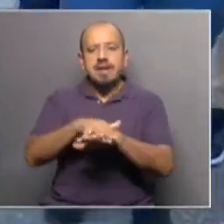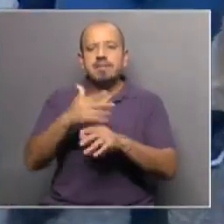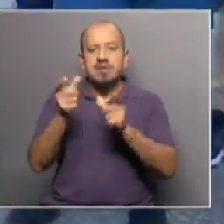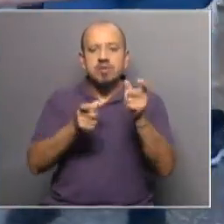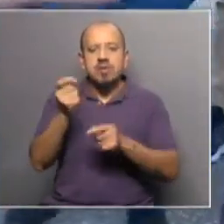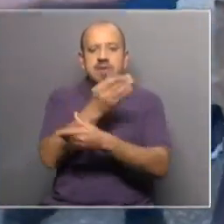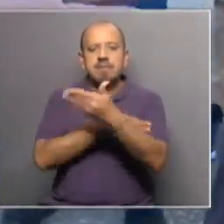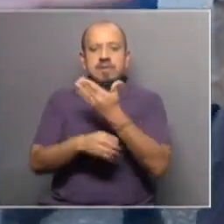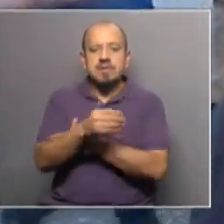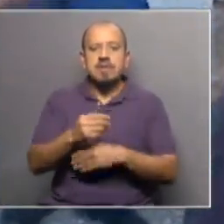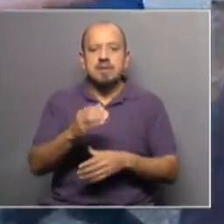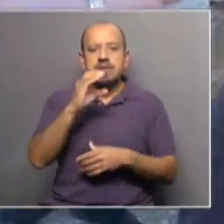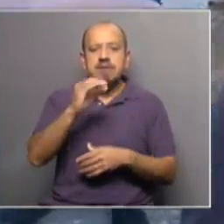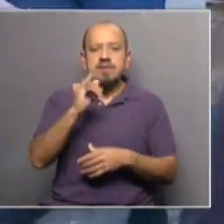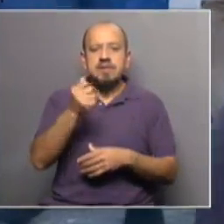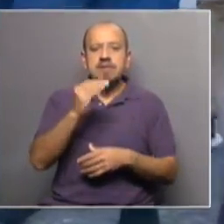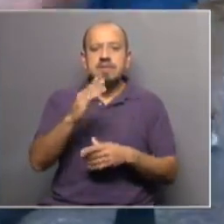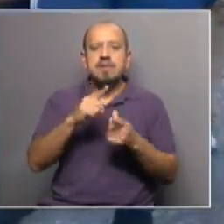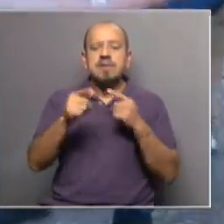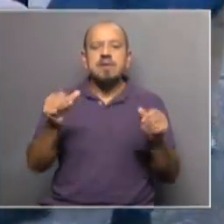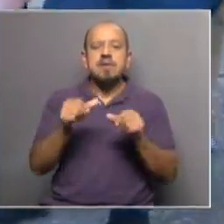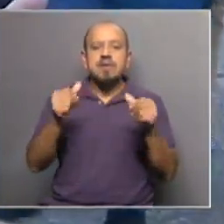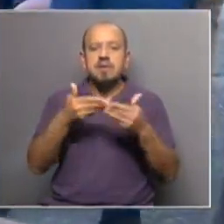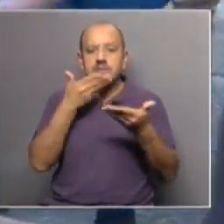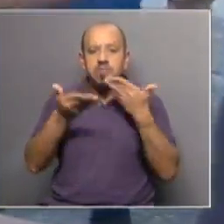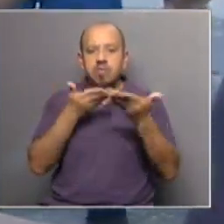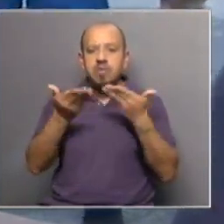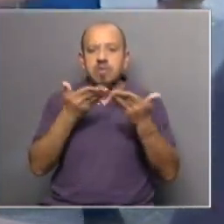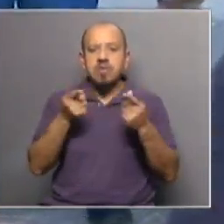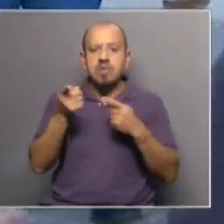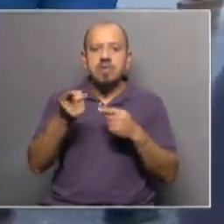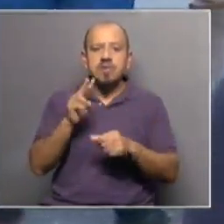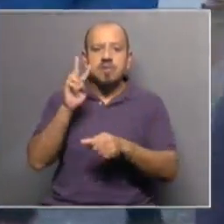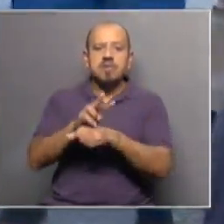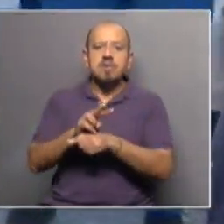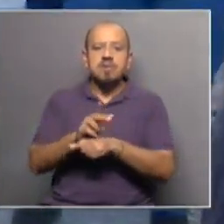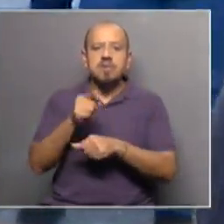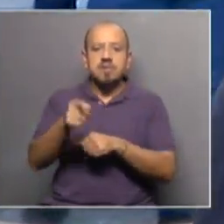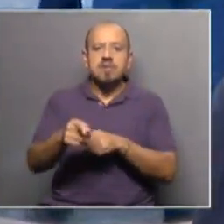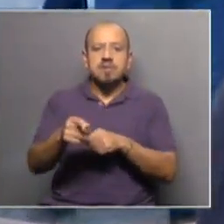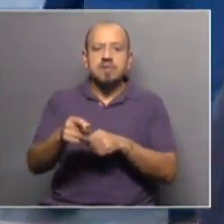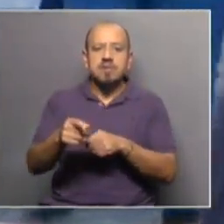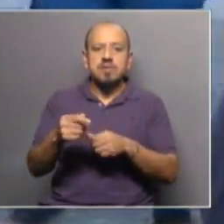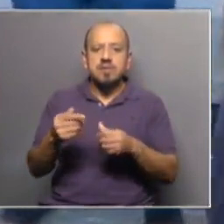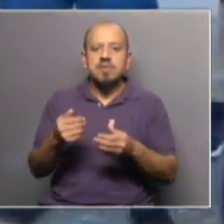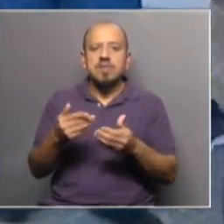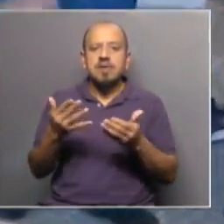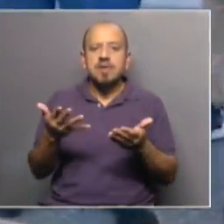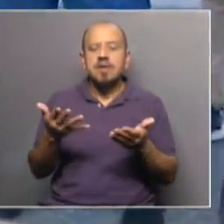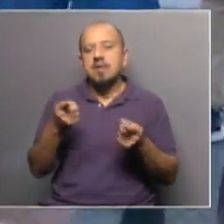que ellos hacen es, eligieron hacer murga. Yo los conocí en el Museo de Carnaval en una visita, y bueno, y ahí hubo esa